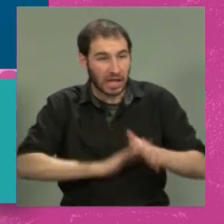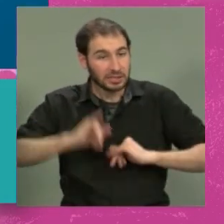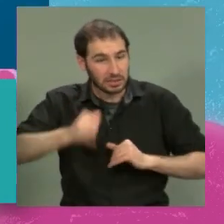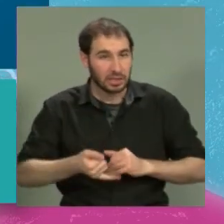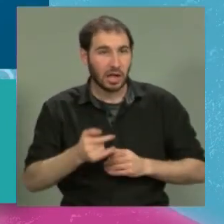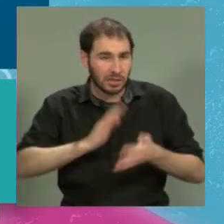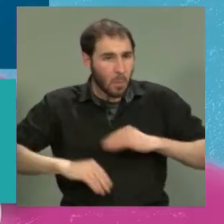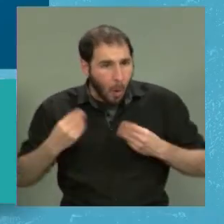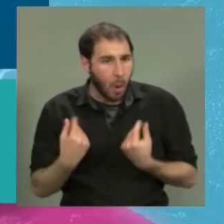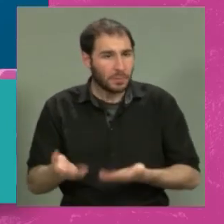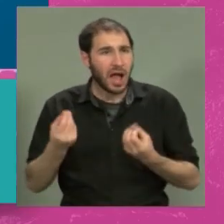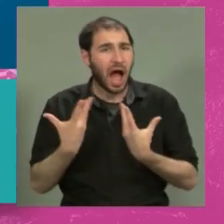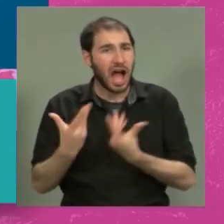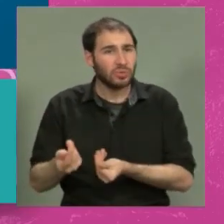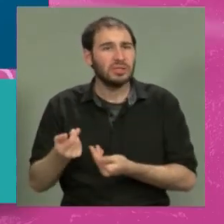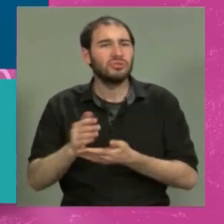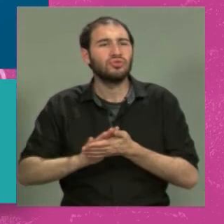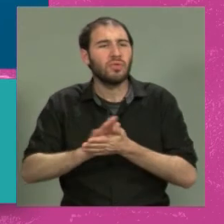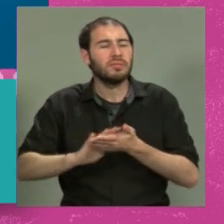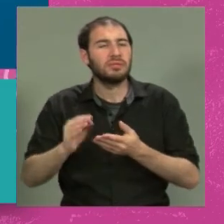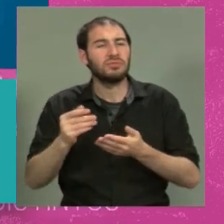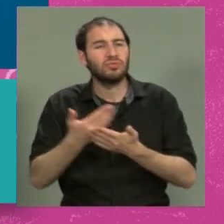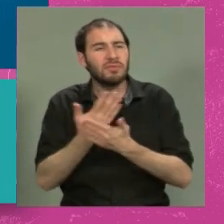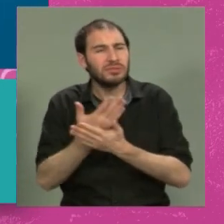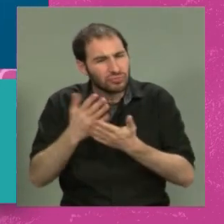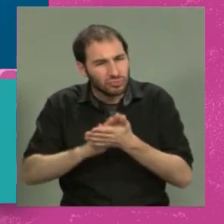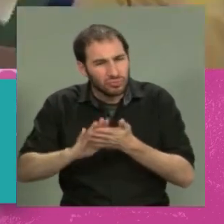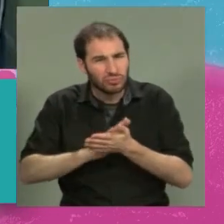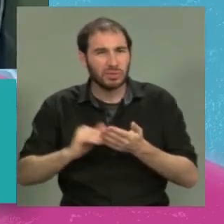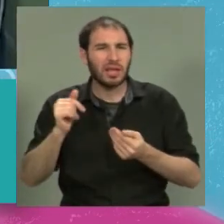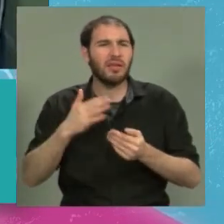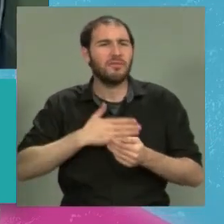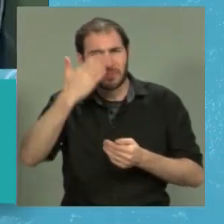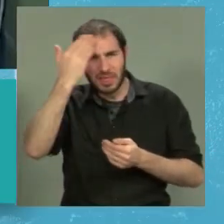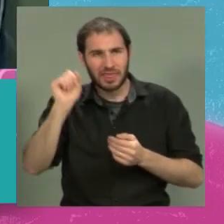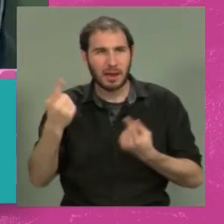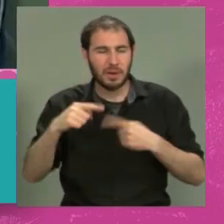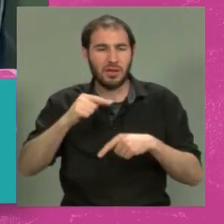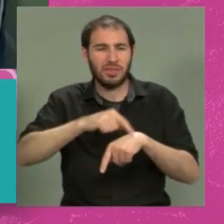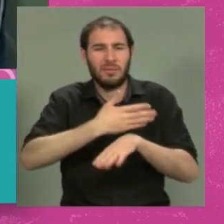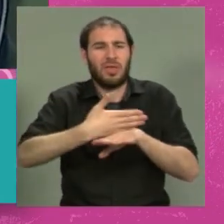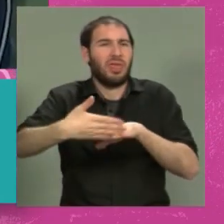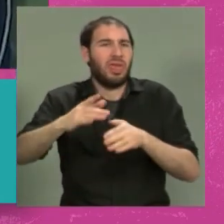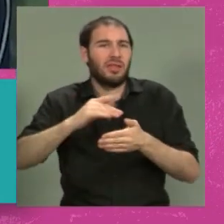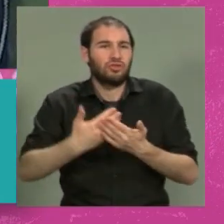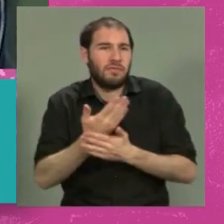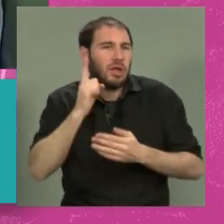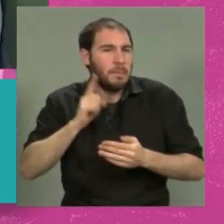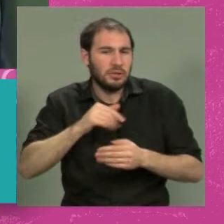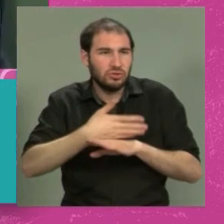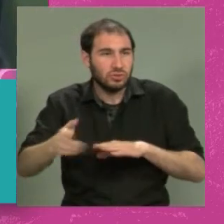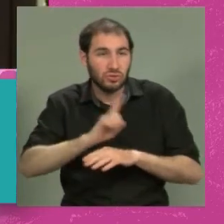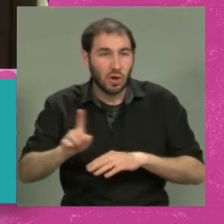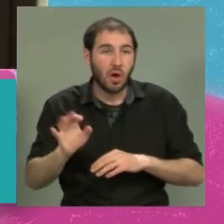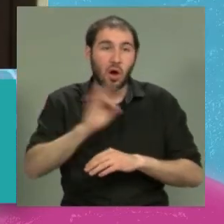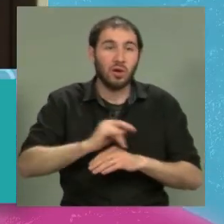algo mucho, porque estás aliviando el sufrimiento de una persona. Va a vivir lo que tenga que vivir, lo que diga su enfermedad. Pero no vas a prolongarle la agonía, que sería la distanasia, ni